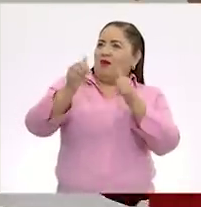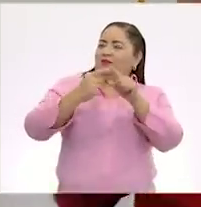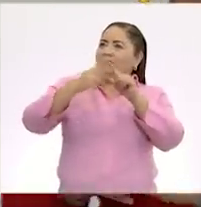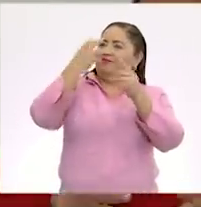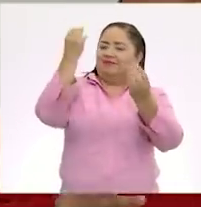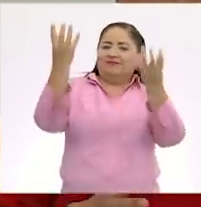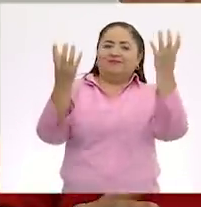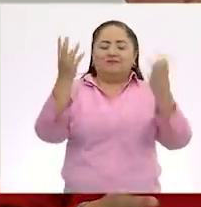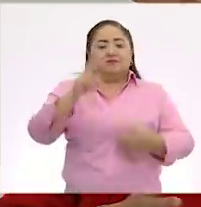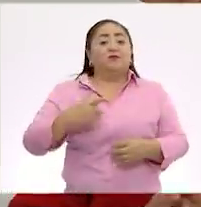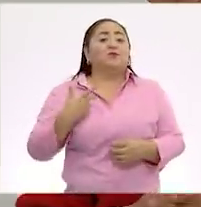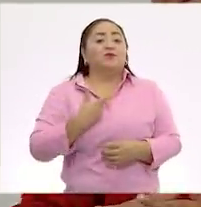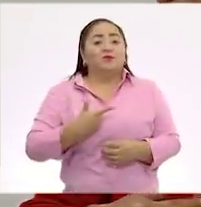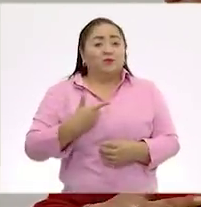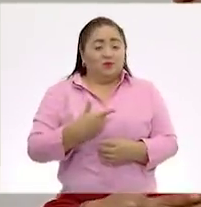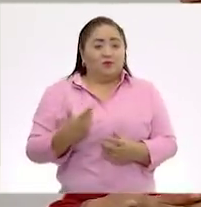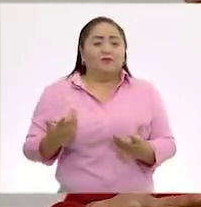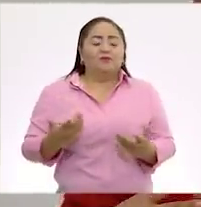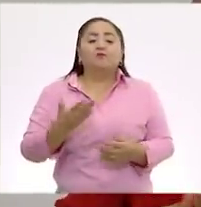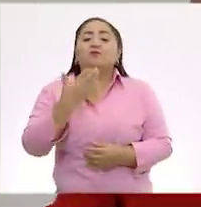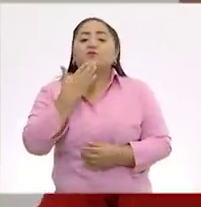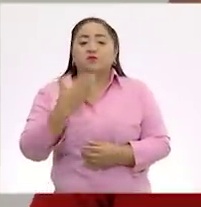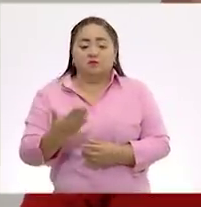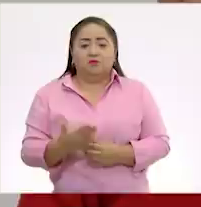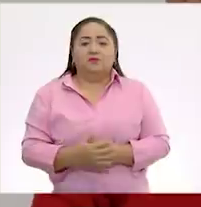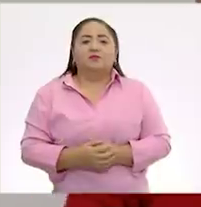móviles. Me gustó. Muy bien.